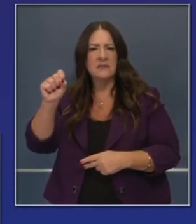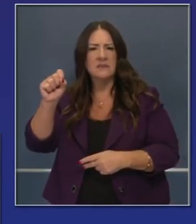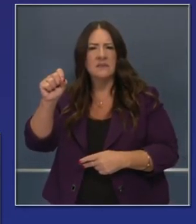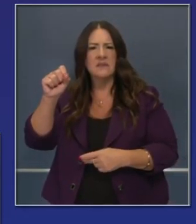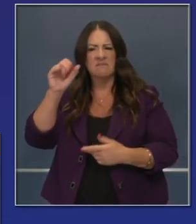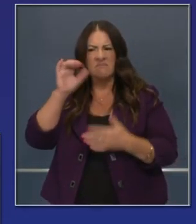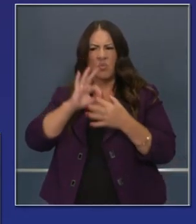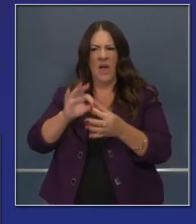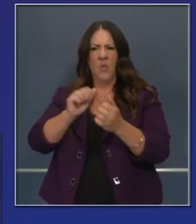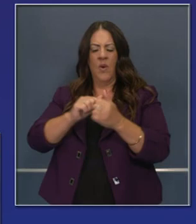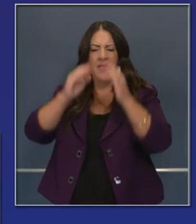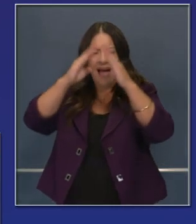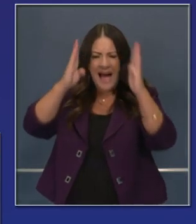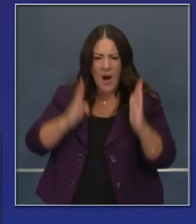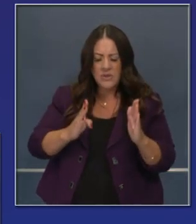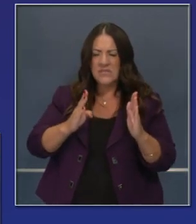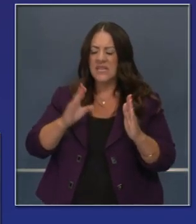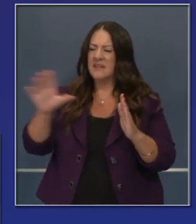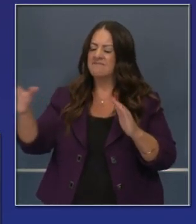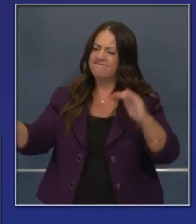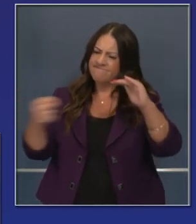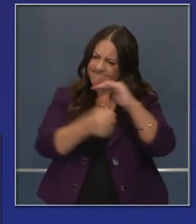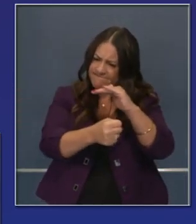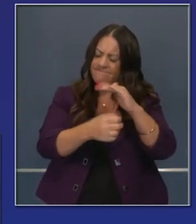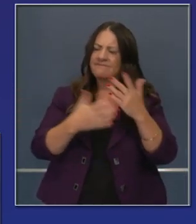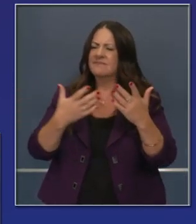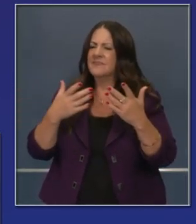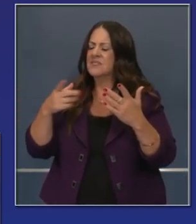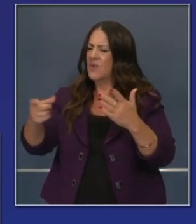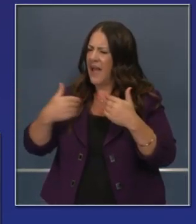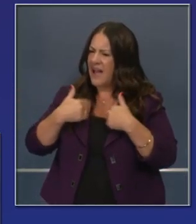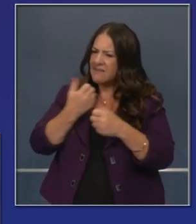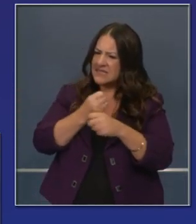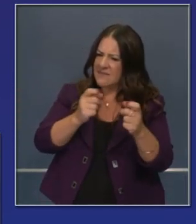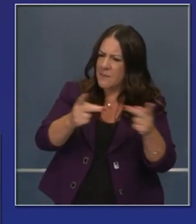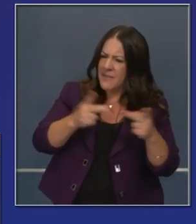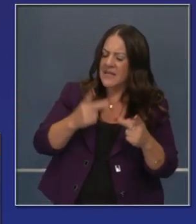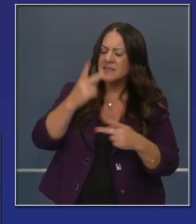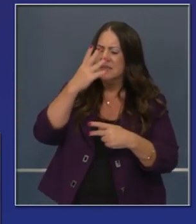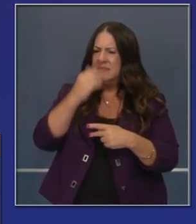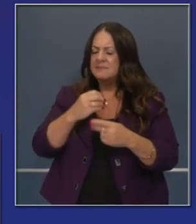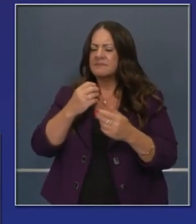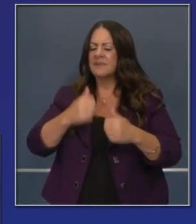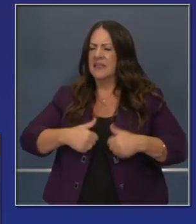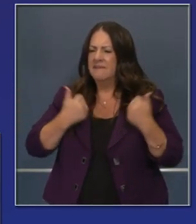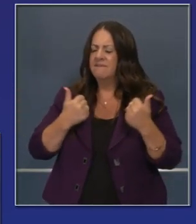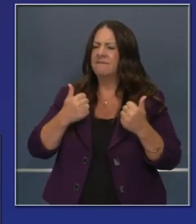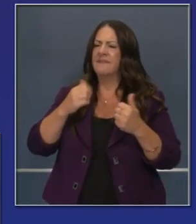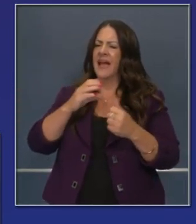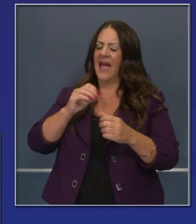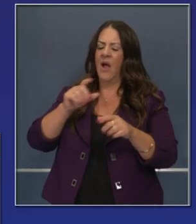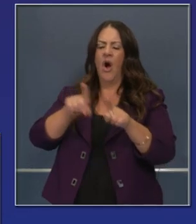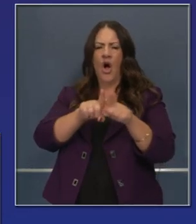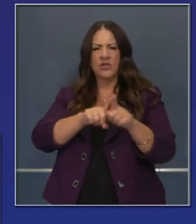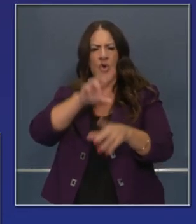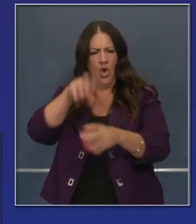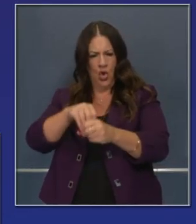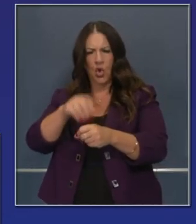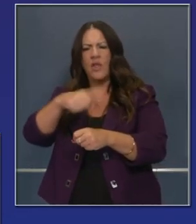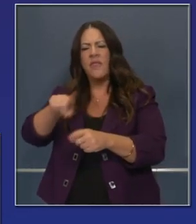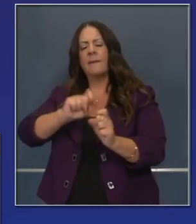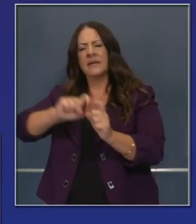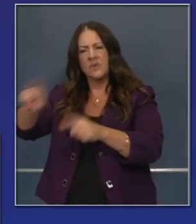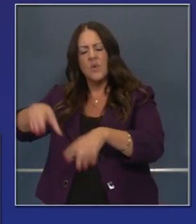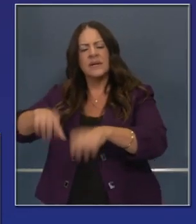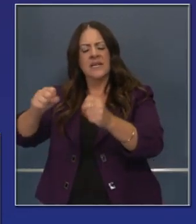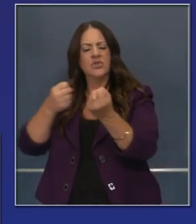proporcionando y mejorando servicios en torno a viviendas, apoyos, programas de apoyo para personas, ayudándolas